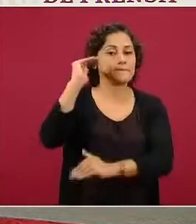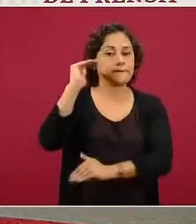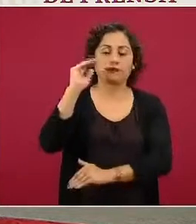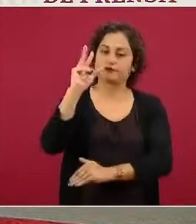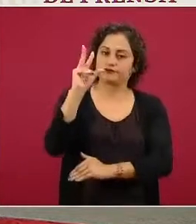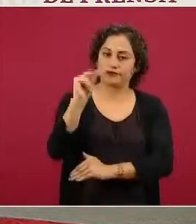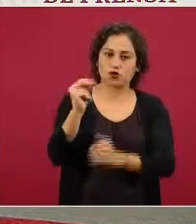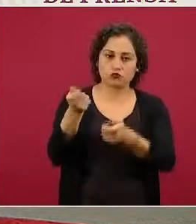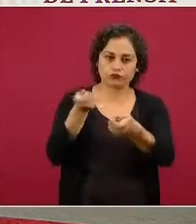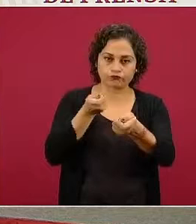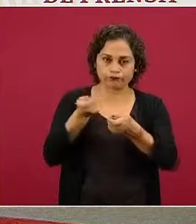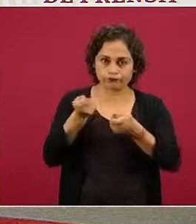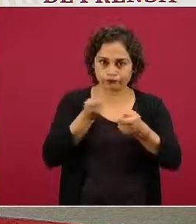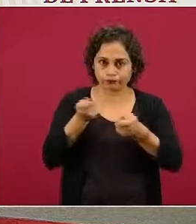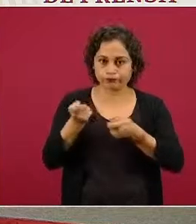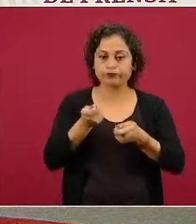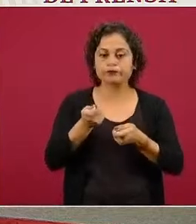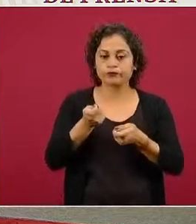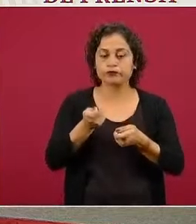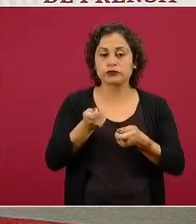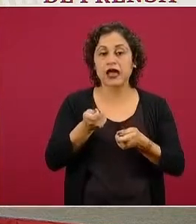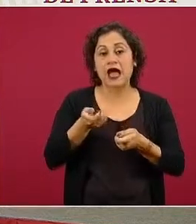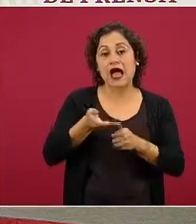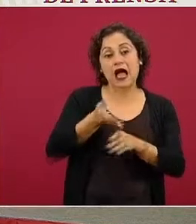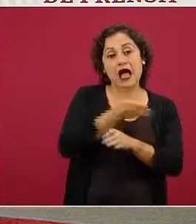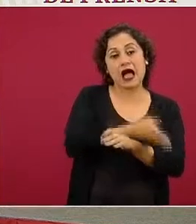niveles que tuvimos